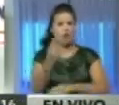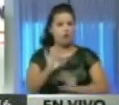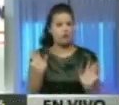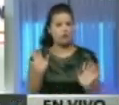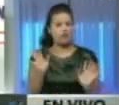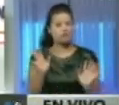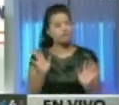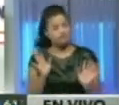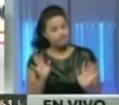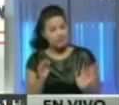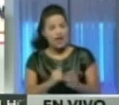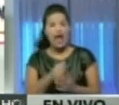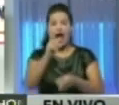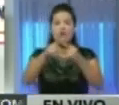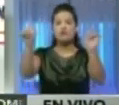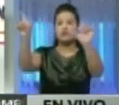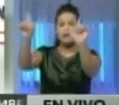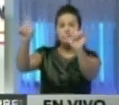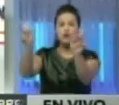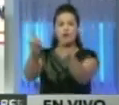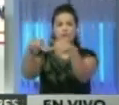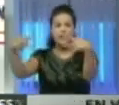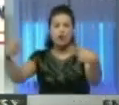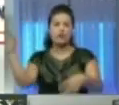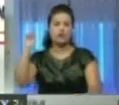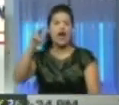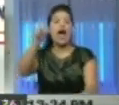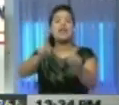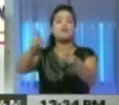rumor y a la mentira, algunos, porque no son todos, hay que